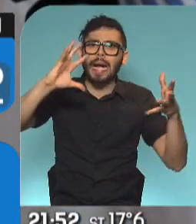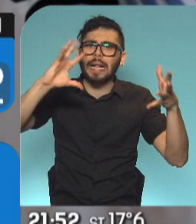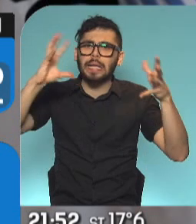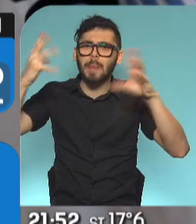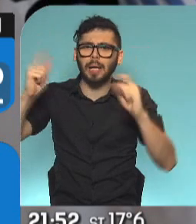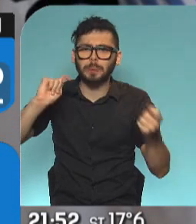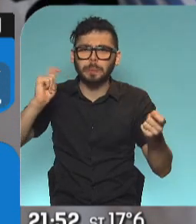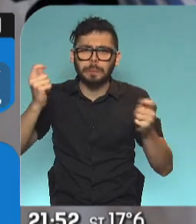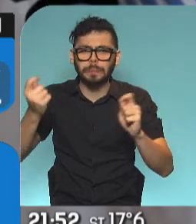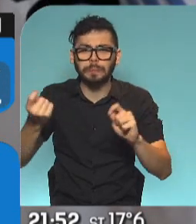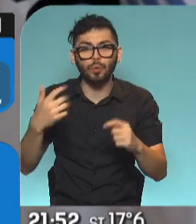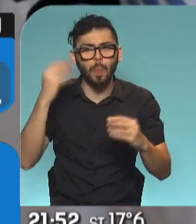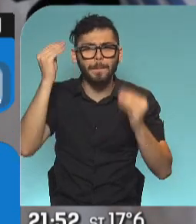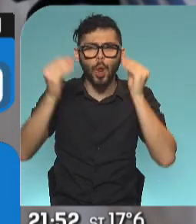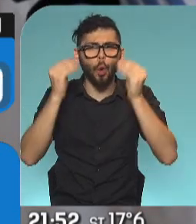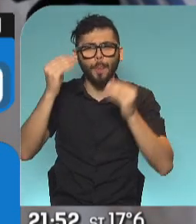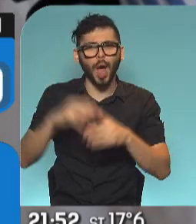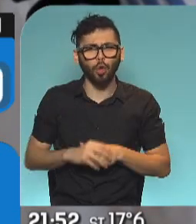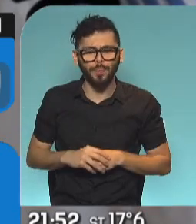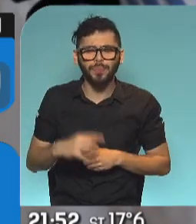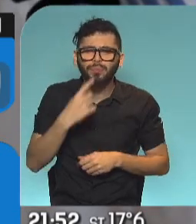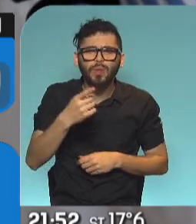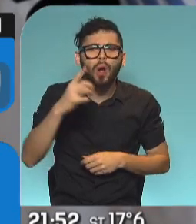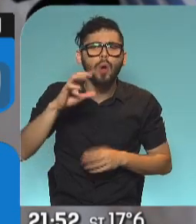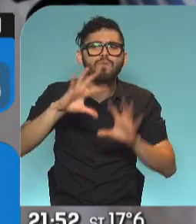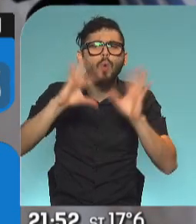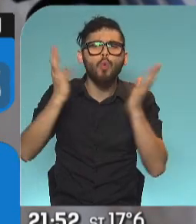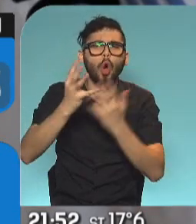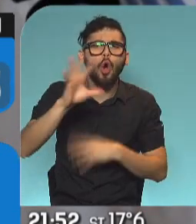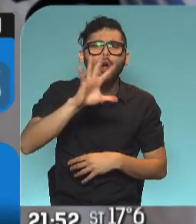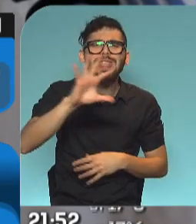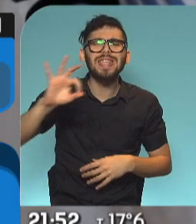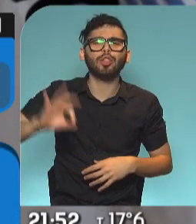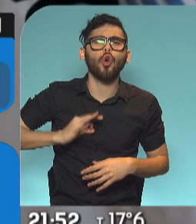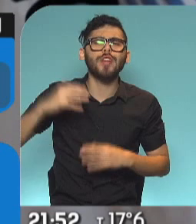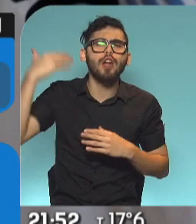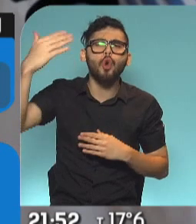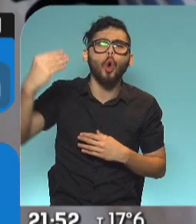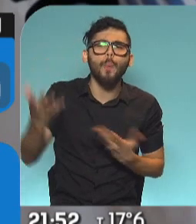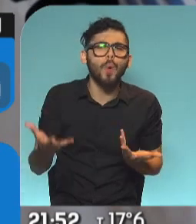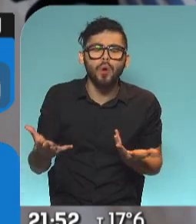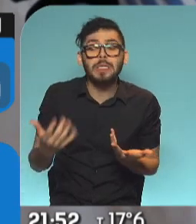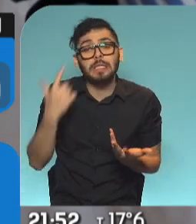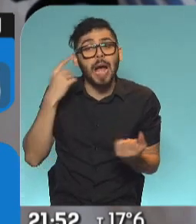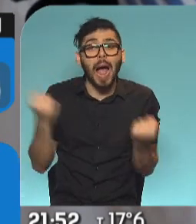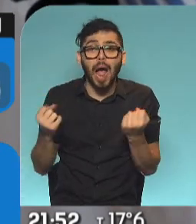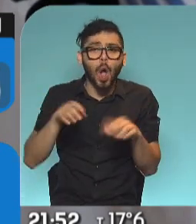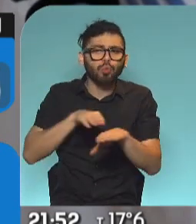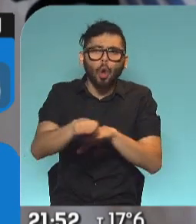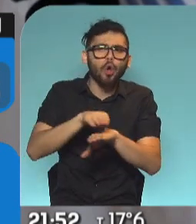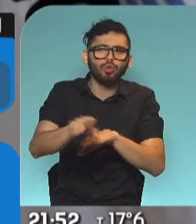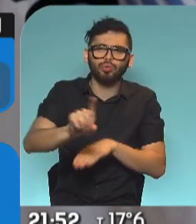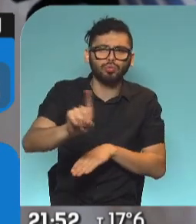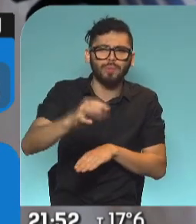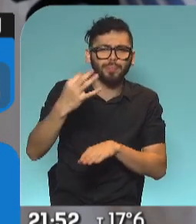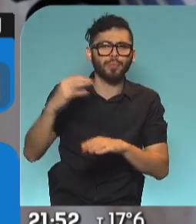dentro de 500 años, y me lo imagino, qué sé yo, que no existen los autos, que están todos los autos flotando como en los dibujitos.